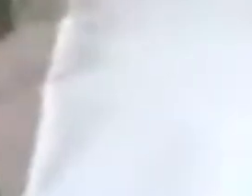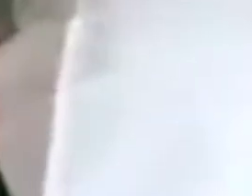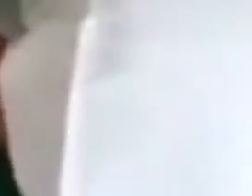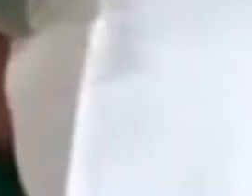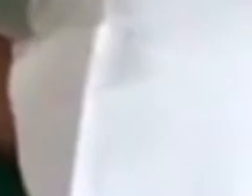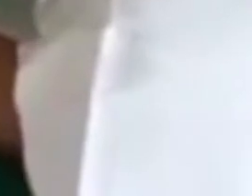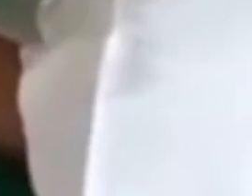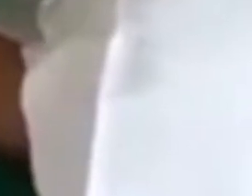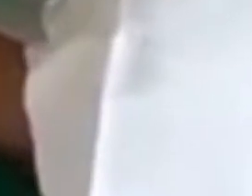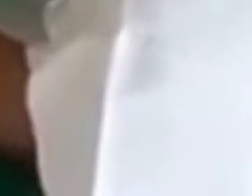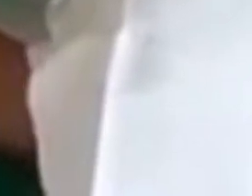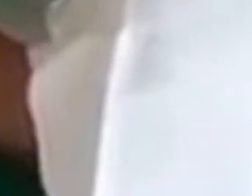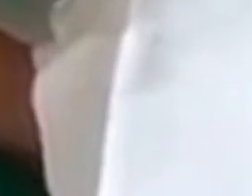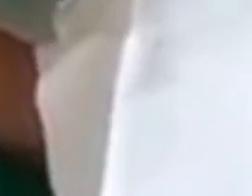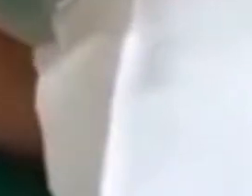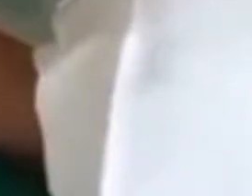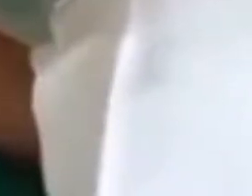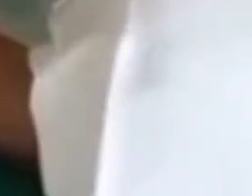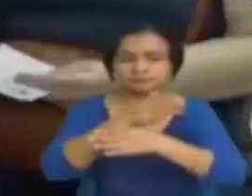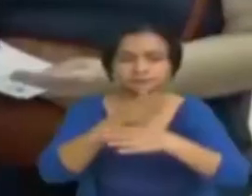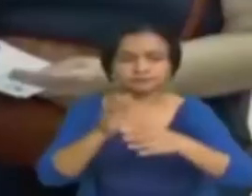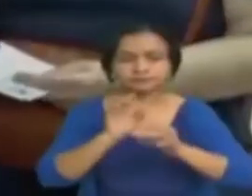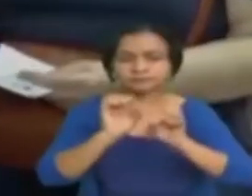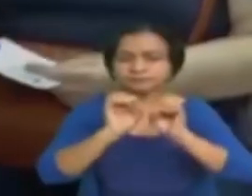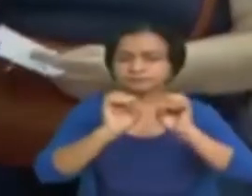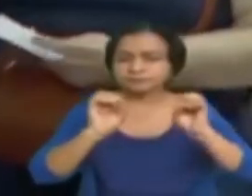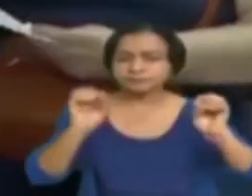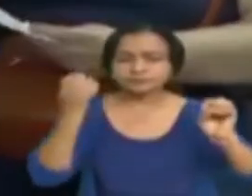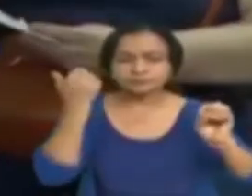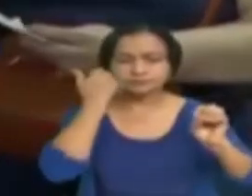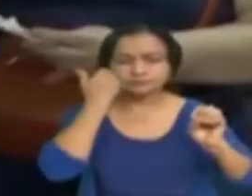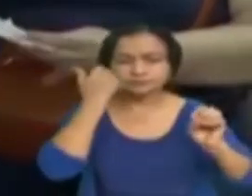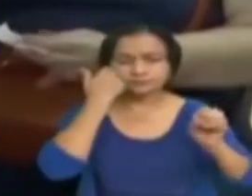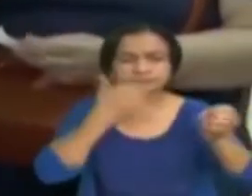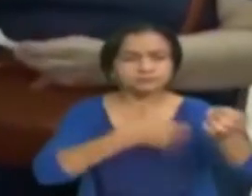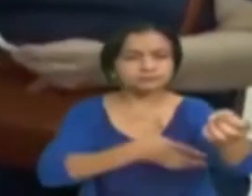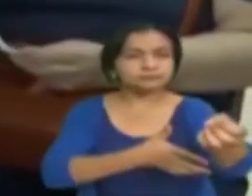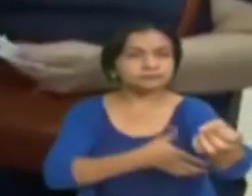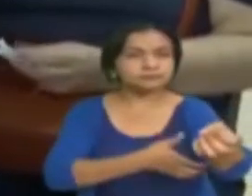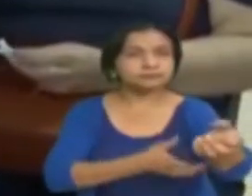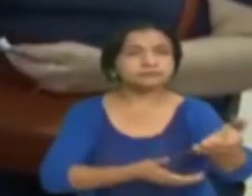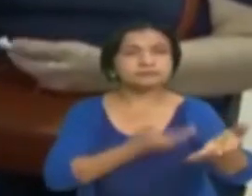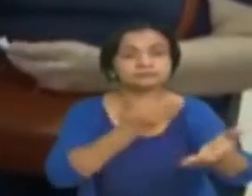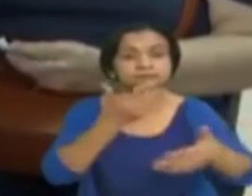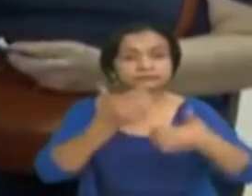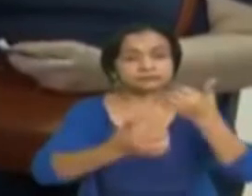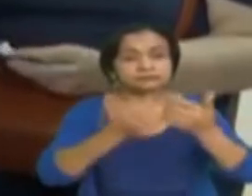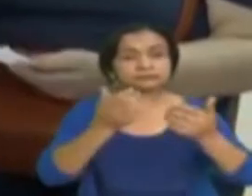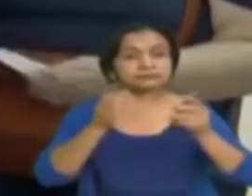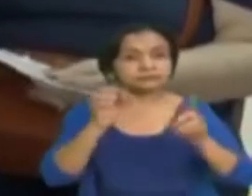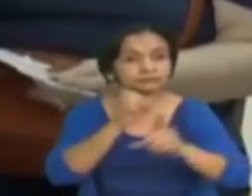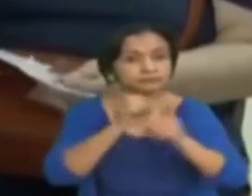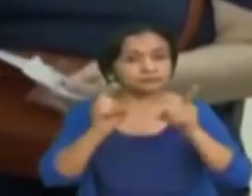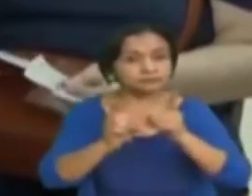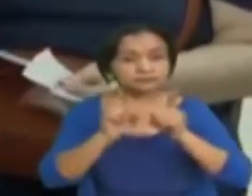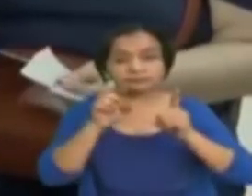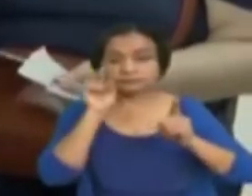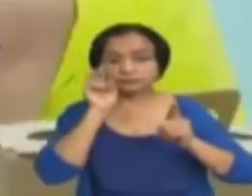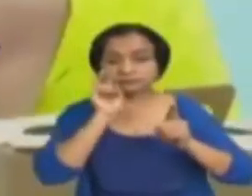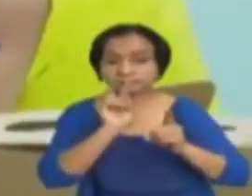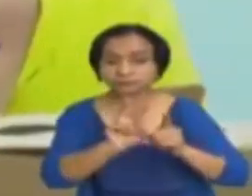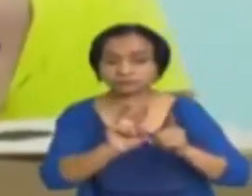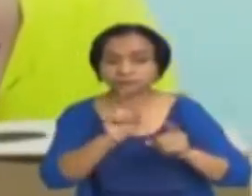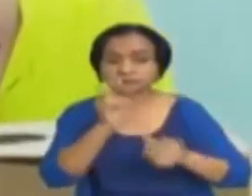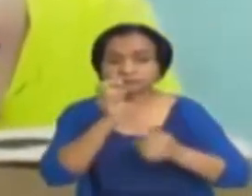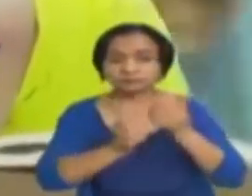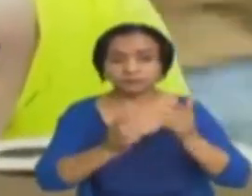protectora frente al COVID-19. Según la doctora Jasmina Umaña, coordinadora nacional del programa de inmunización